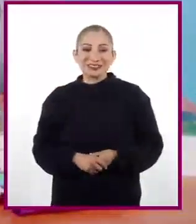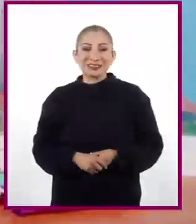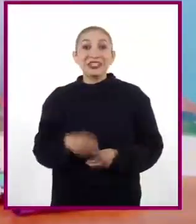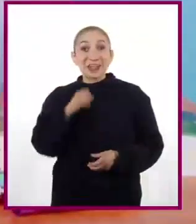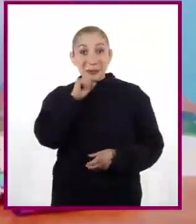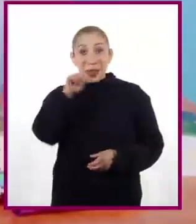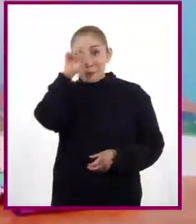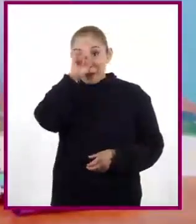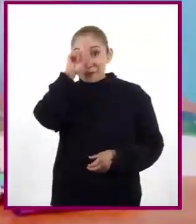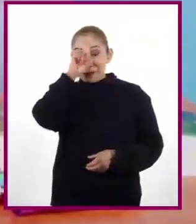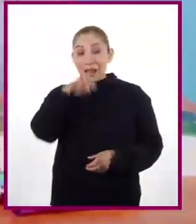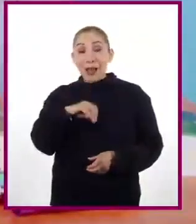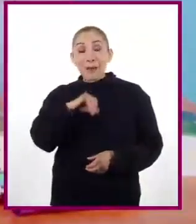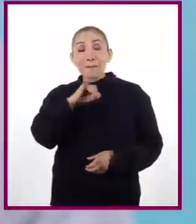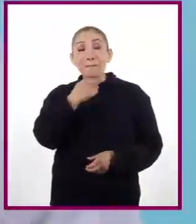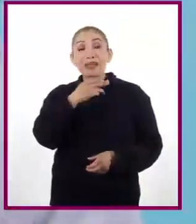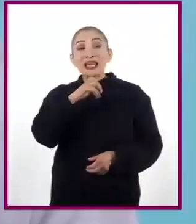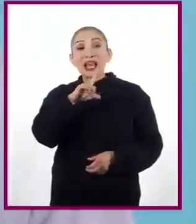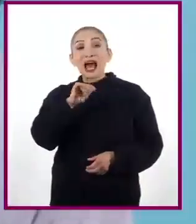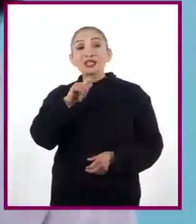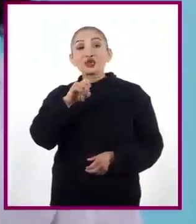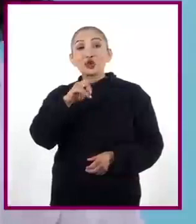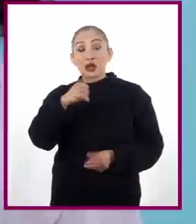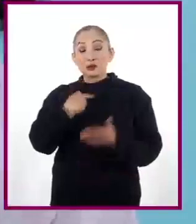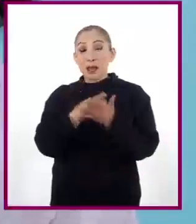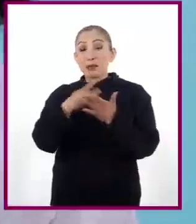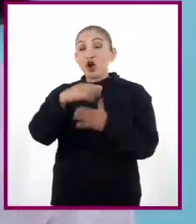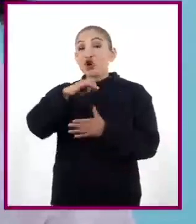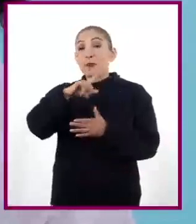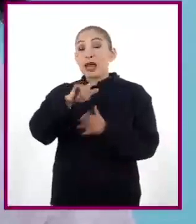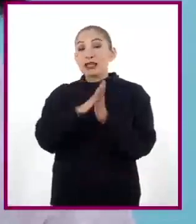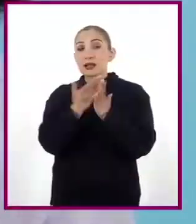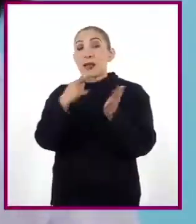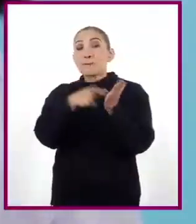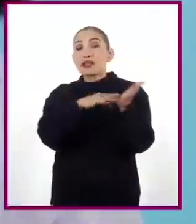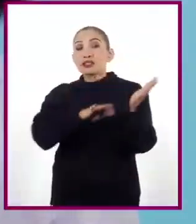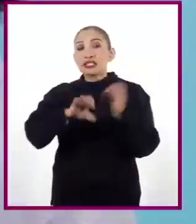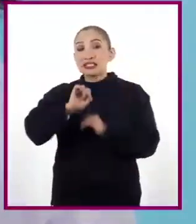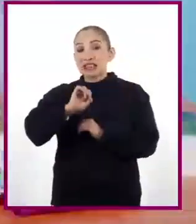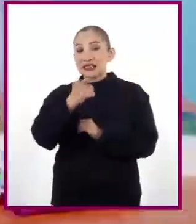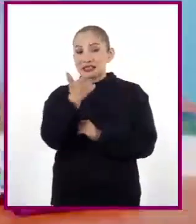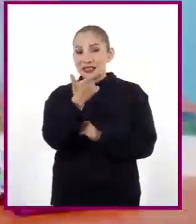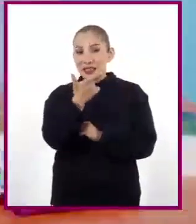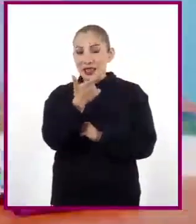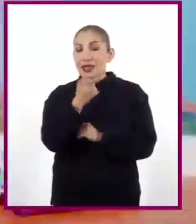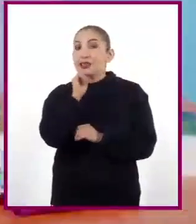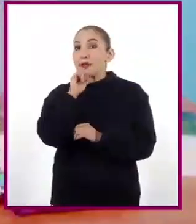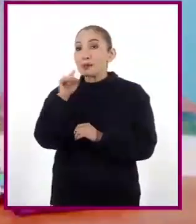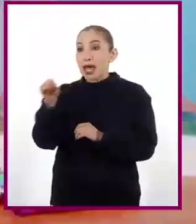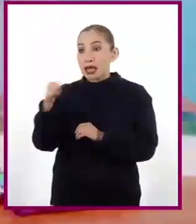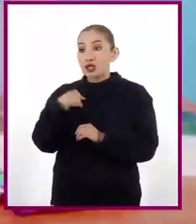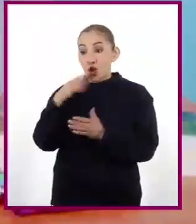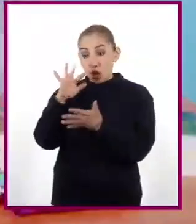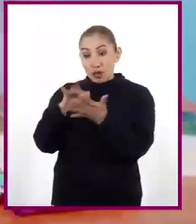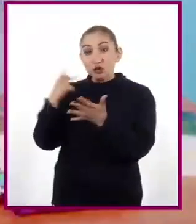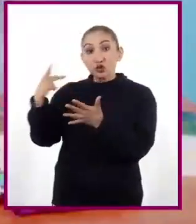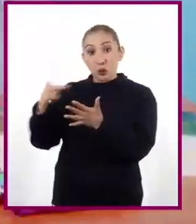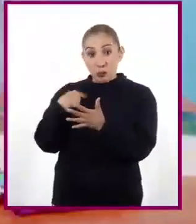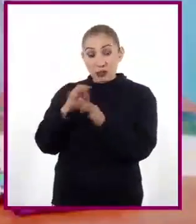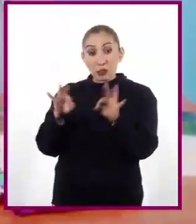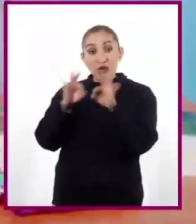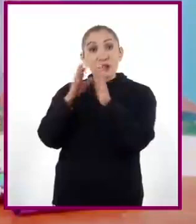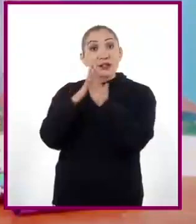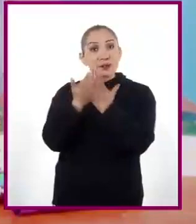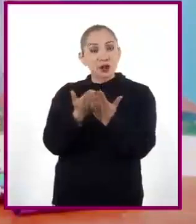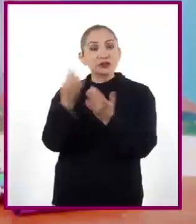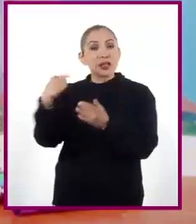Yo también propongo a Miguel Ángel Asturias, quien ganó el Premio Nobel de Literatura en 1967. De hecho, estoy leyendo una de sus más reconocidas